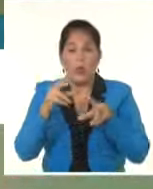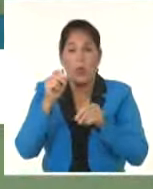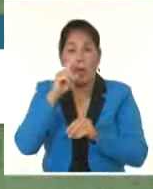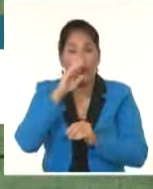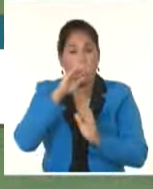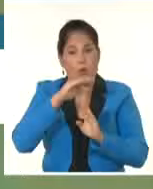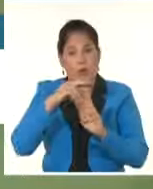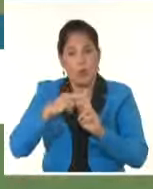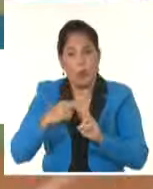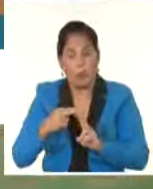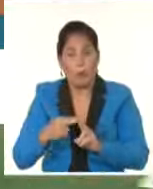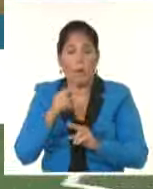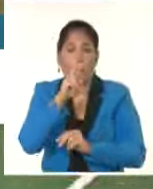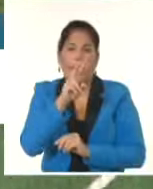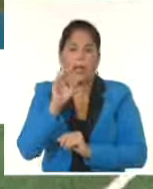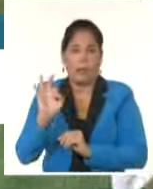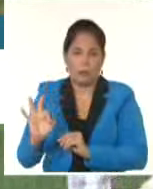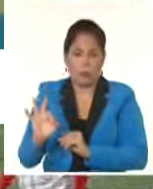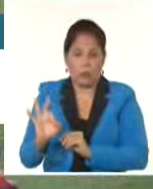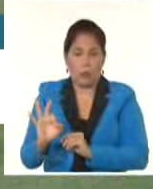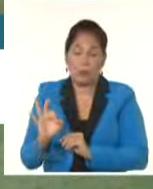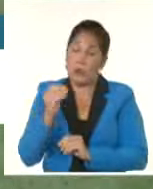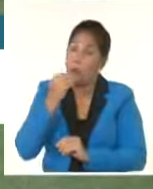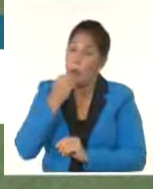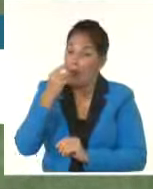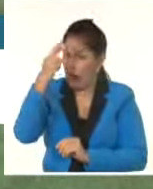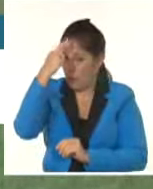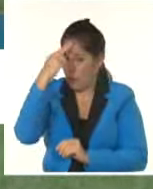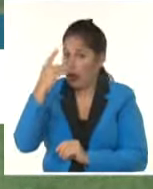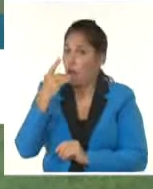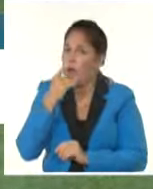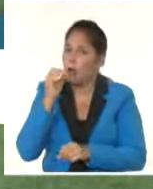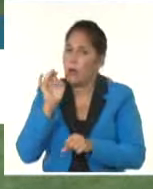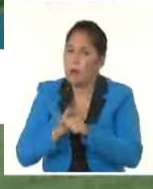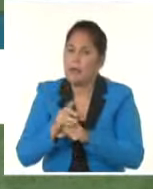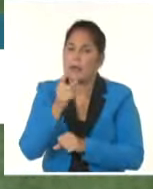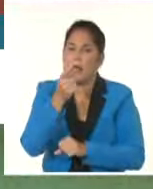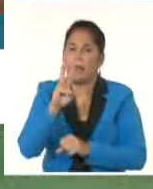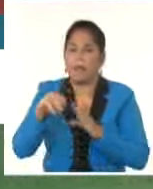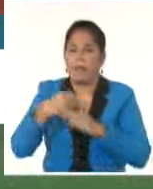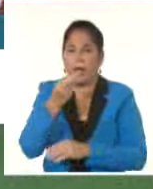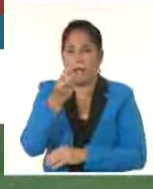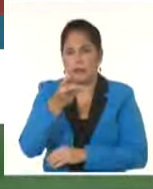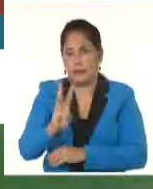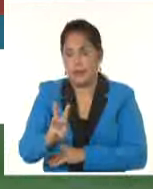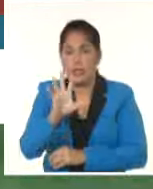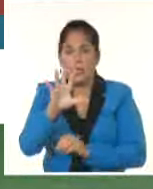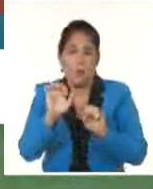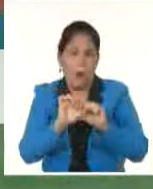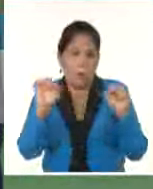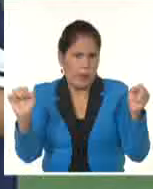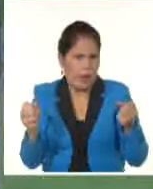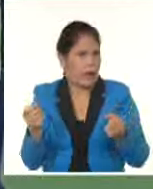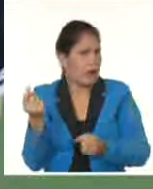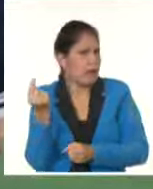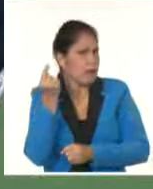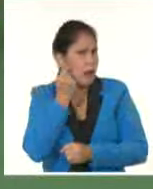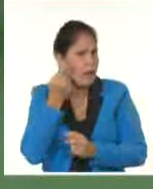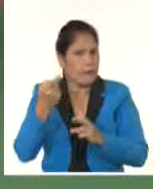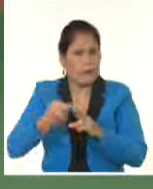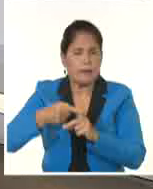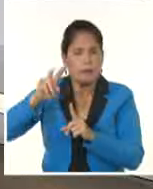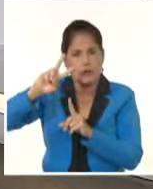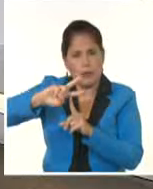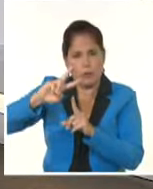28 jugadores y el 13 el debut ante República Dominicana a las 5 de la mañana con transmisión de radio y tele